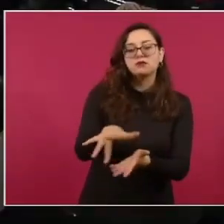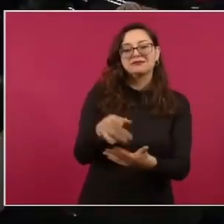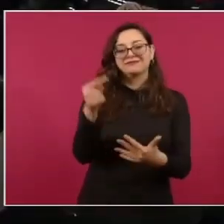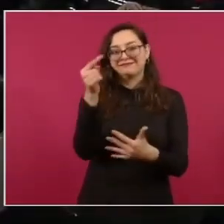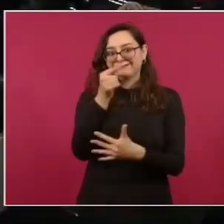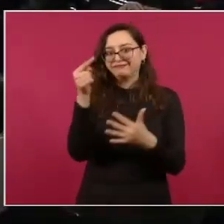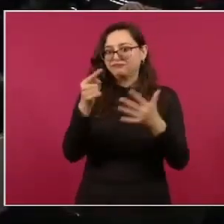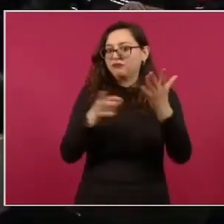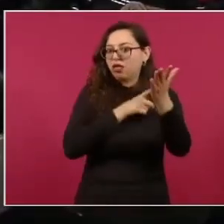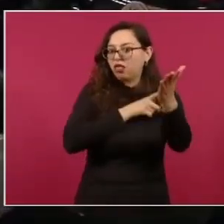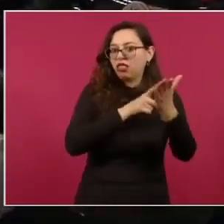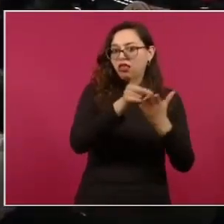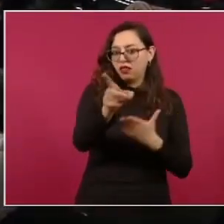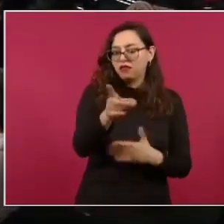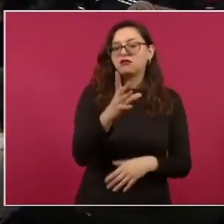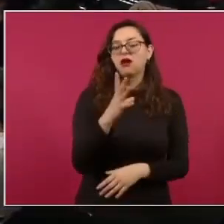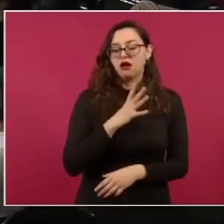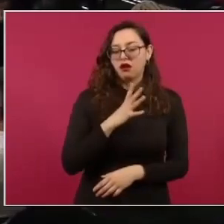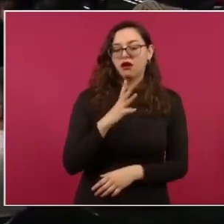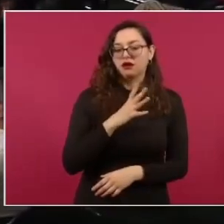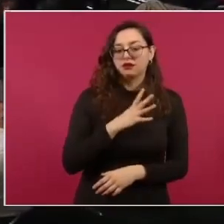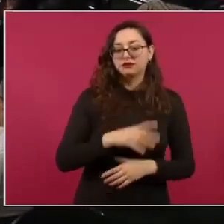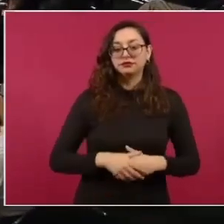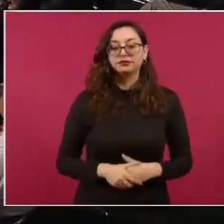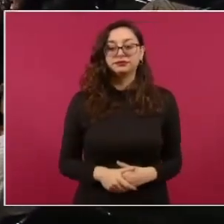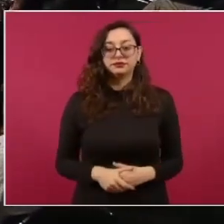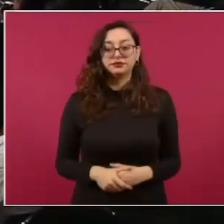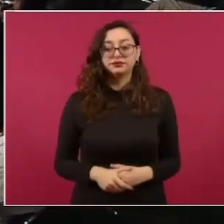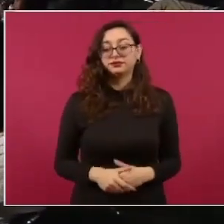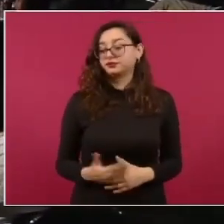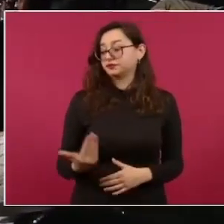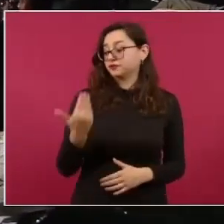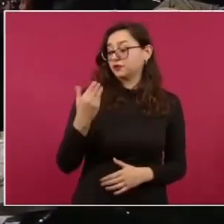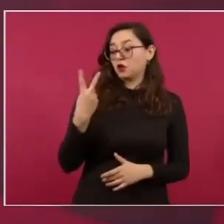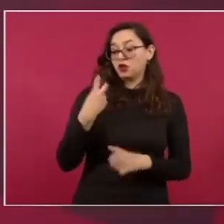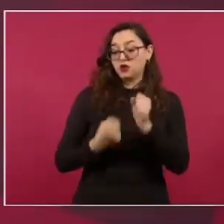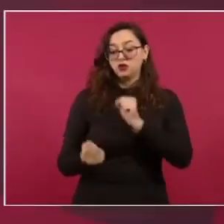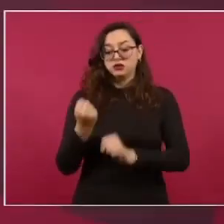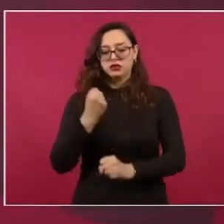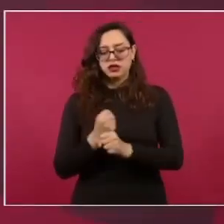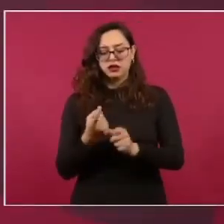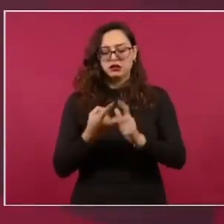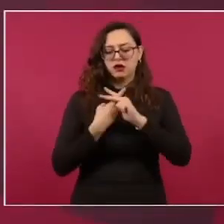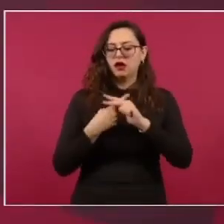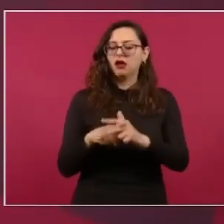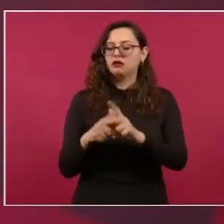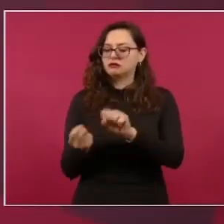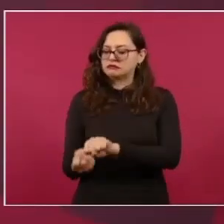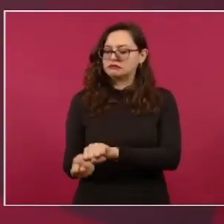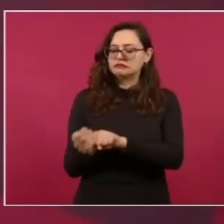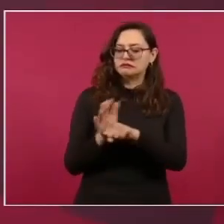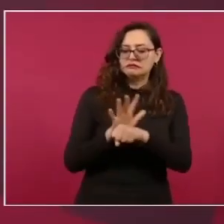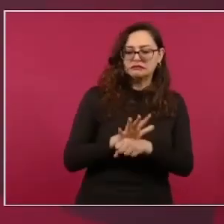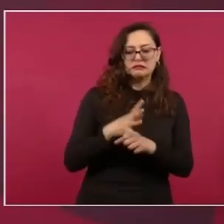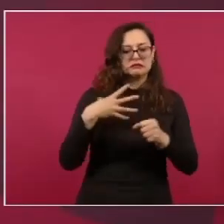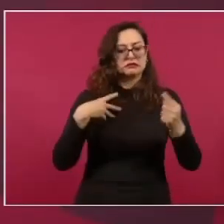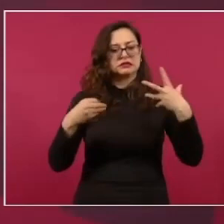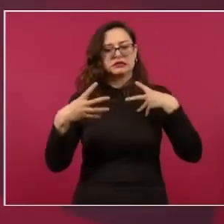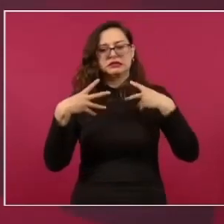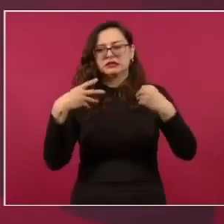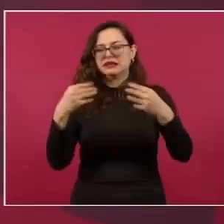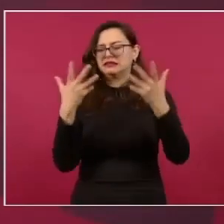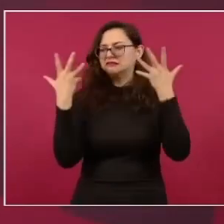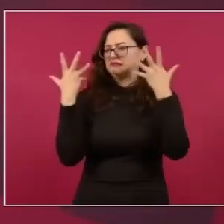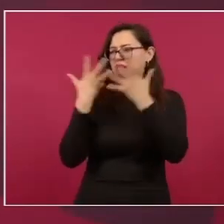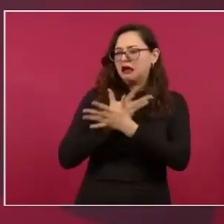La pandemia nos dejó grandes enseñanzas, pero también nos obligó a superarnos. Por